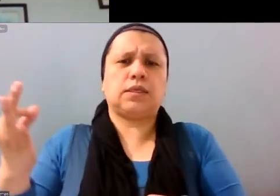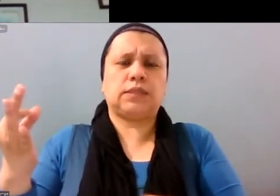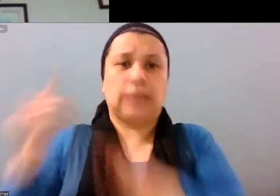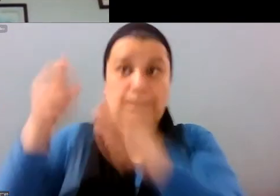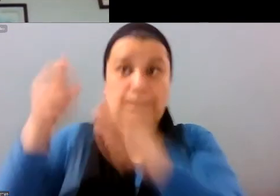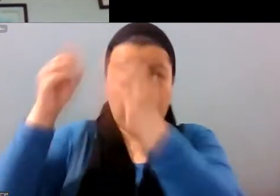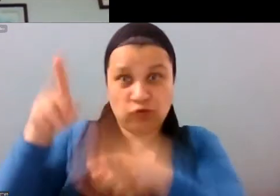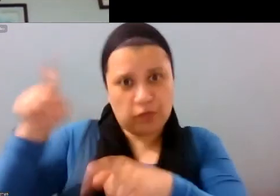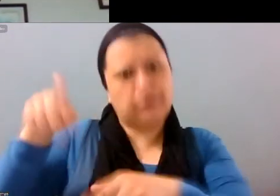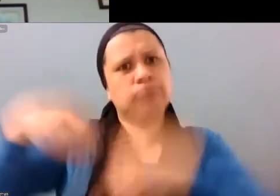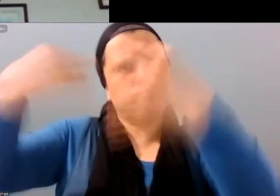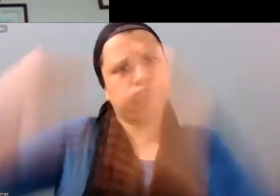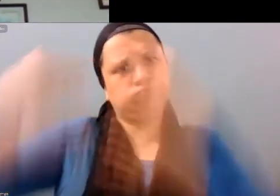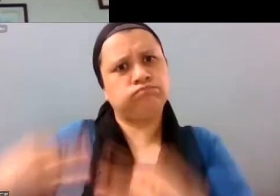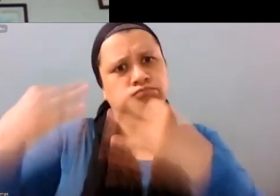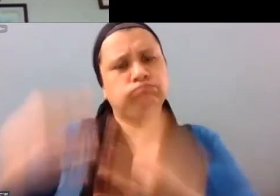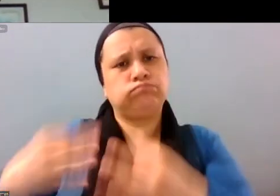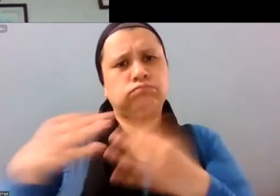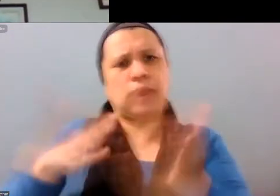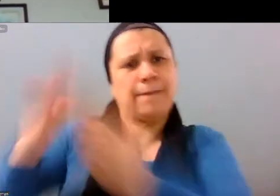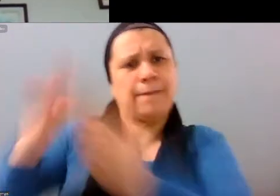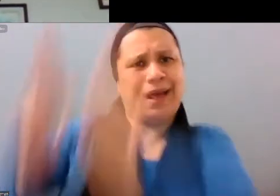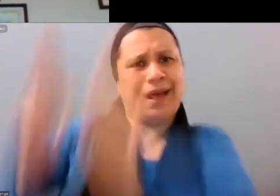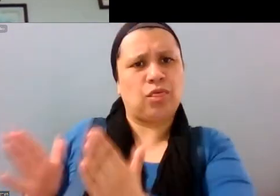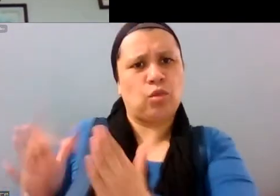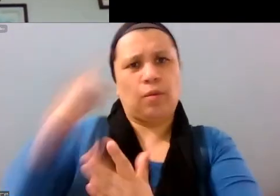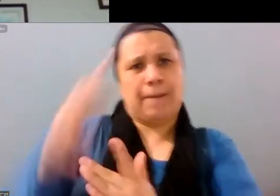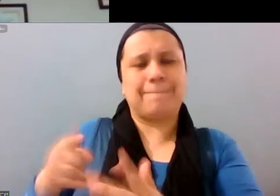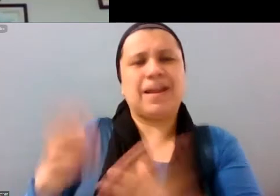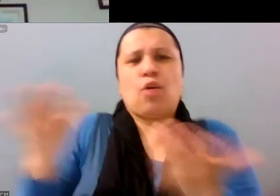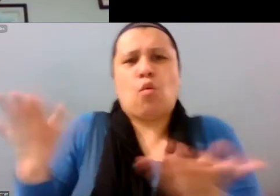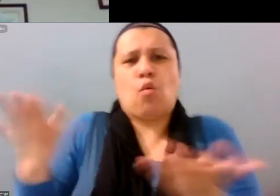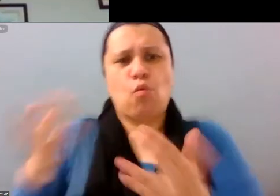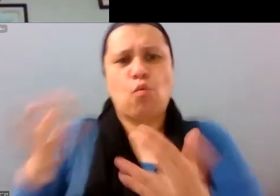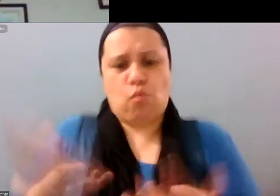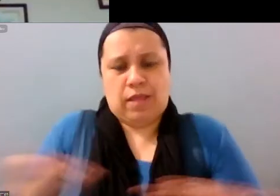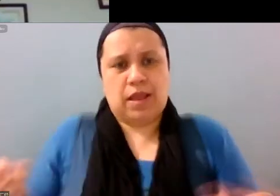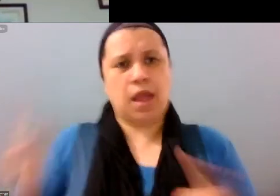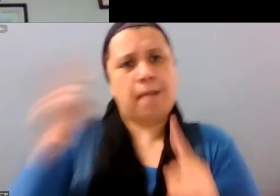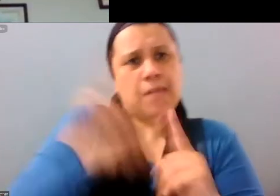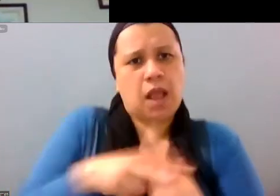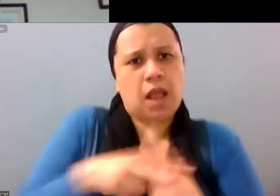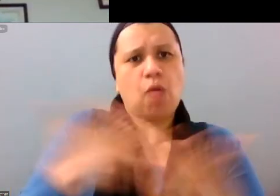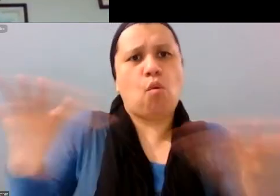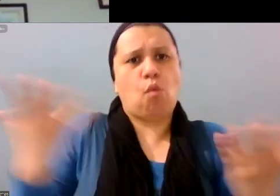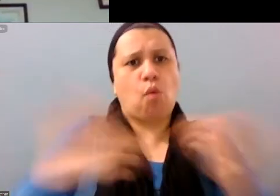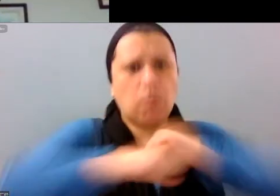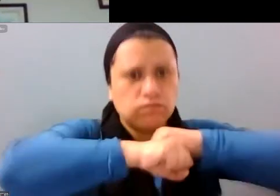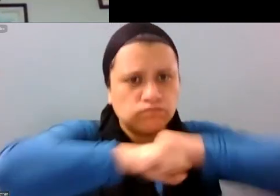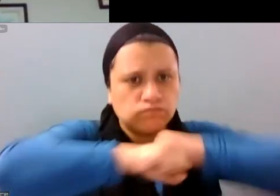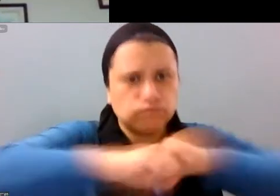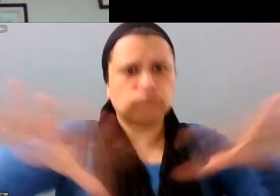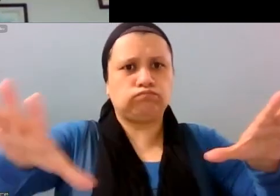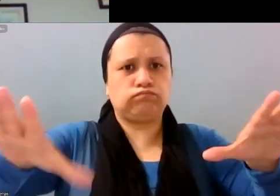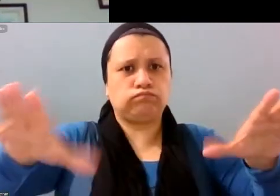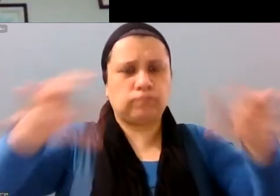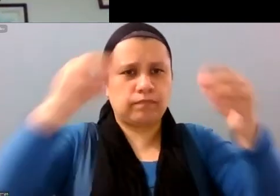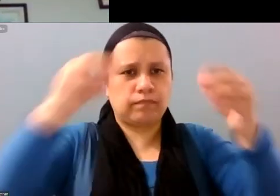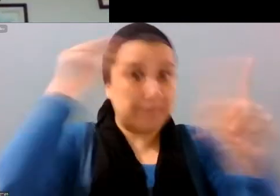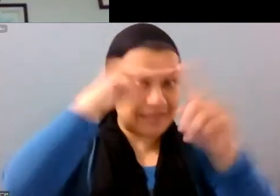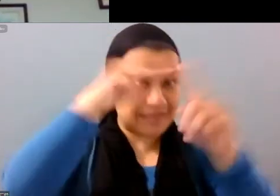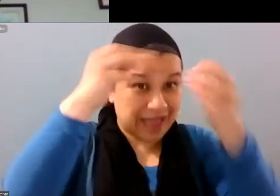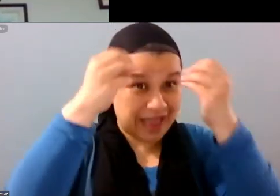para producir los materiales para mediarlos adecuadamente para difundir el mensaje que quiere enviar a los estudiantes